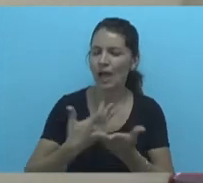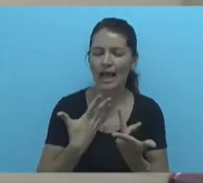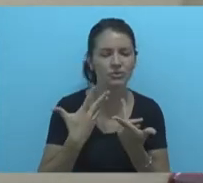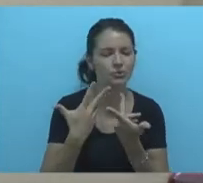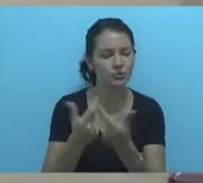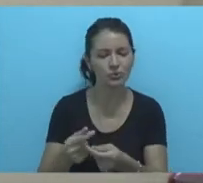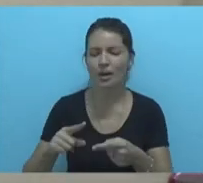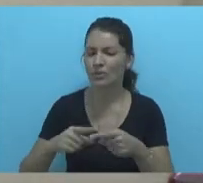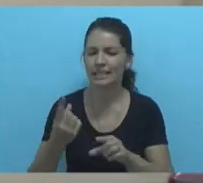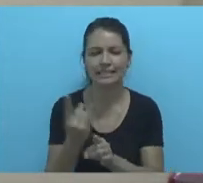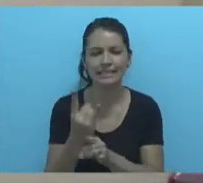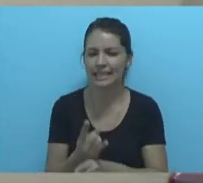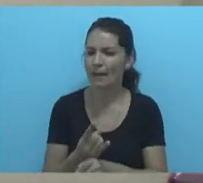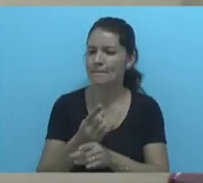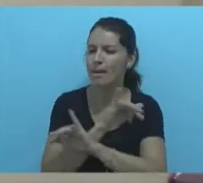políticas no violentas.